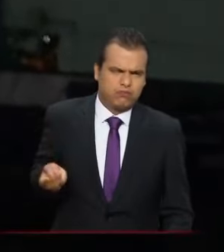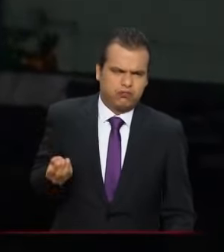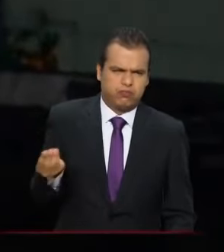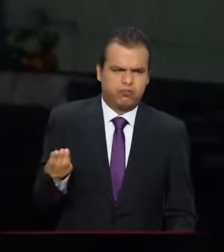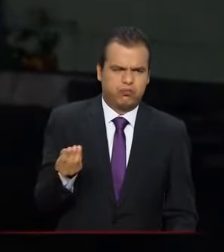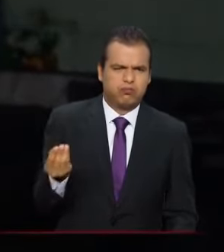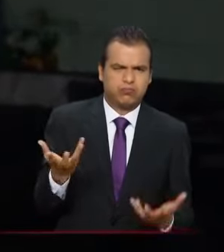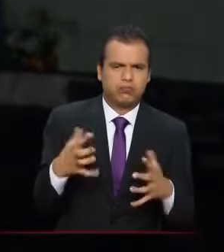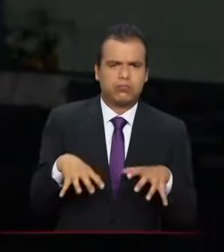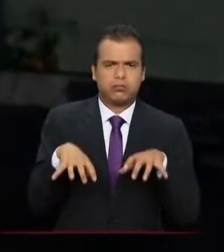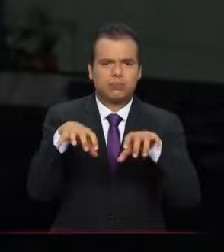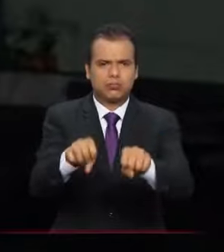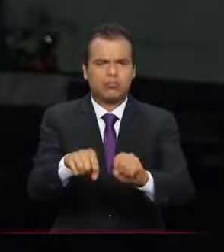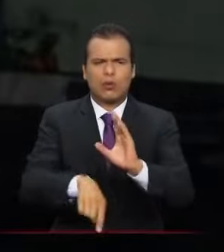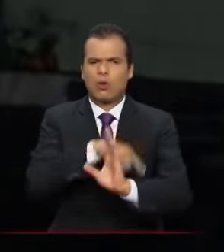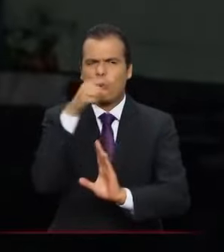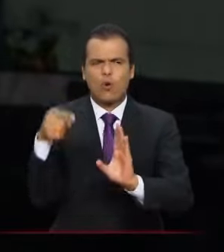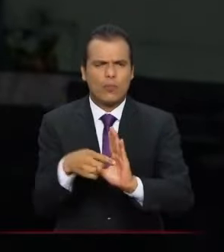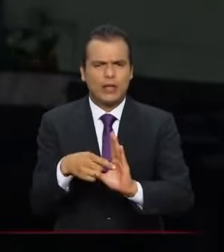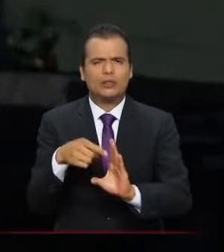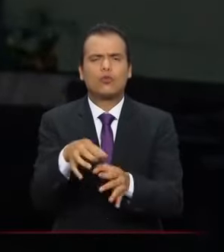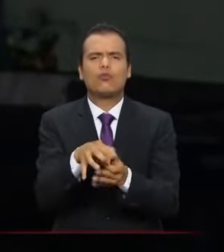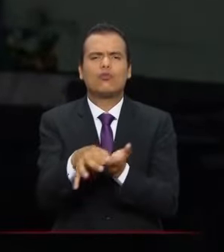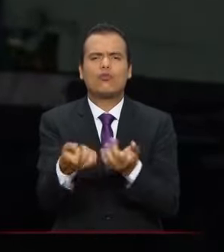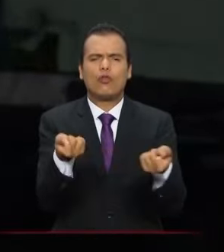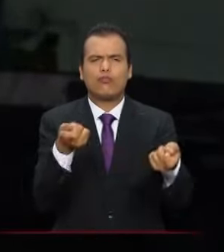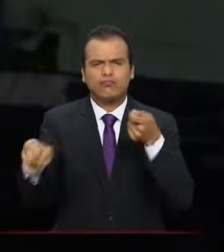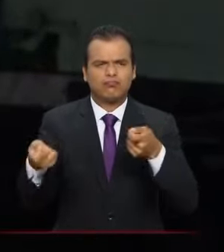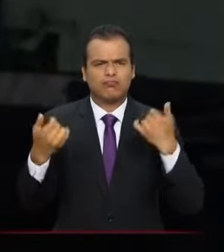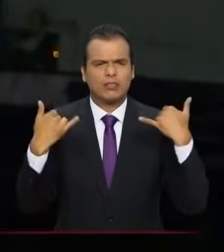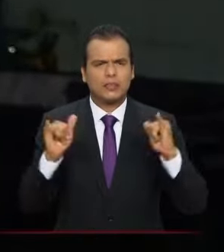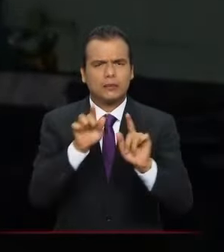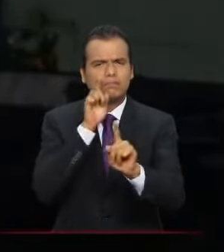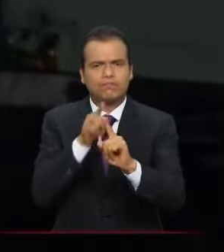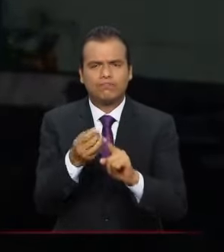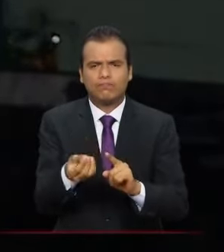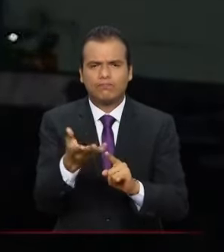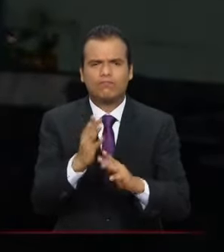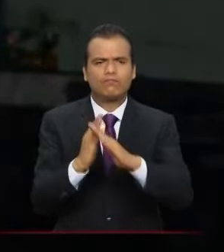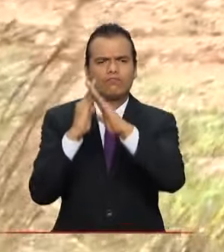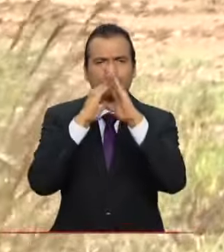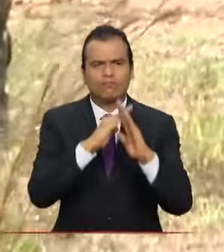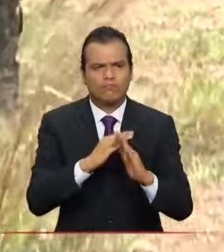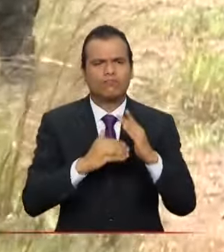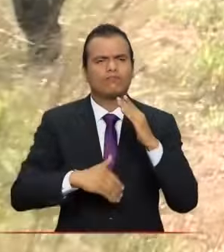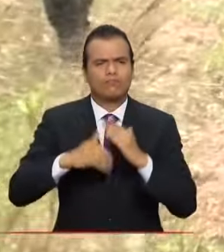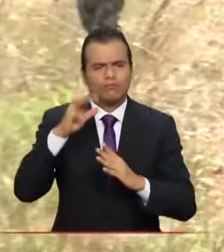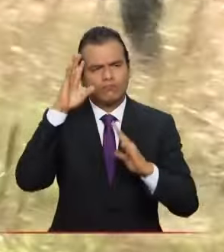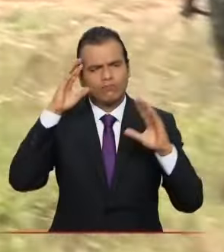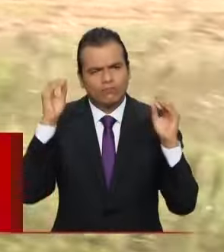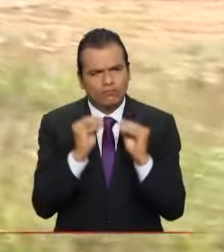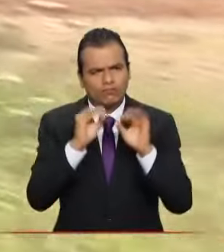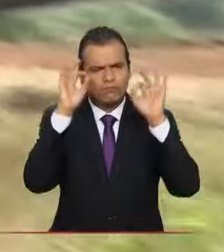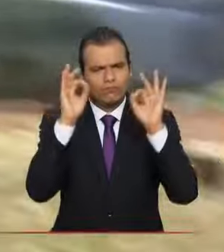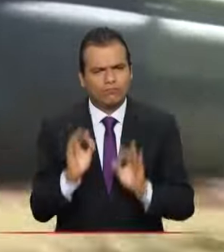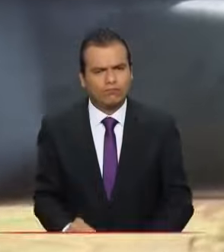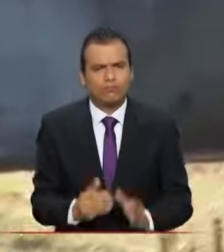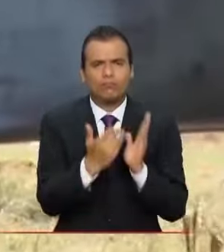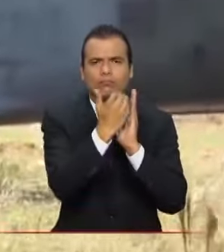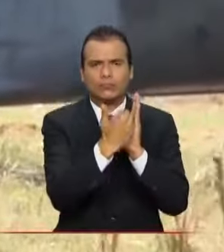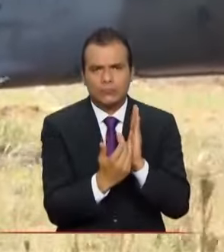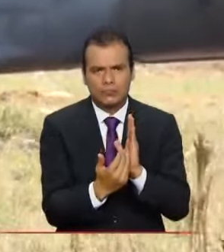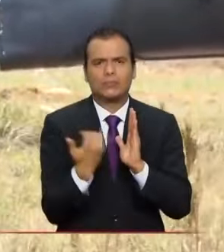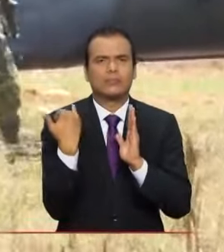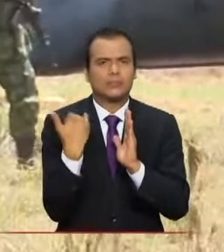operación Perseo es recuperar la seguridad y de manera conjunta poder establecer una agenda desde cada dependencia del gobierno nacional